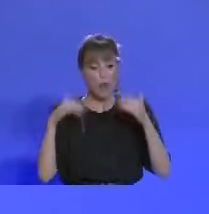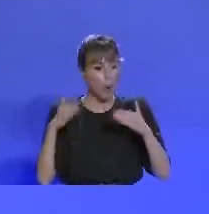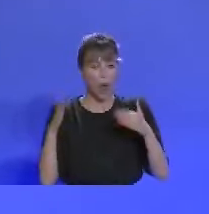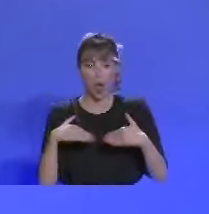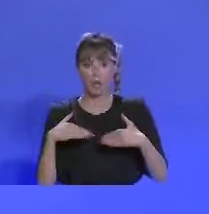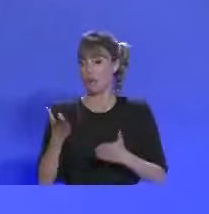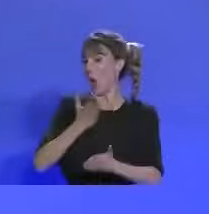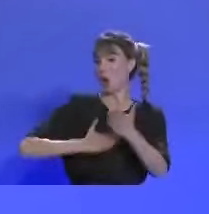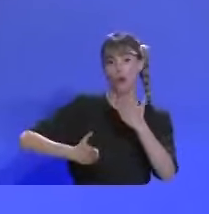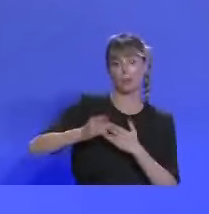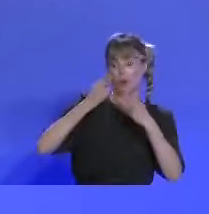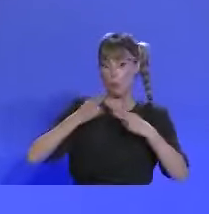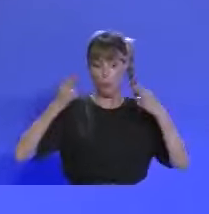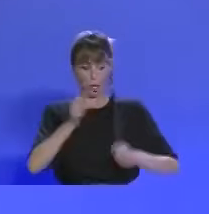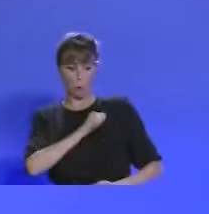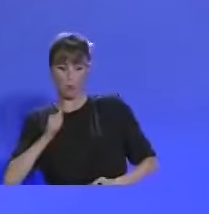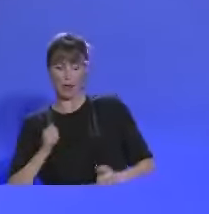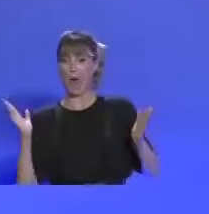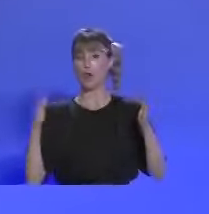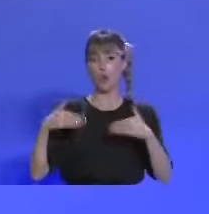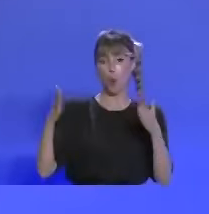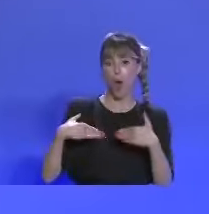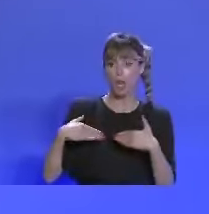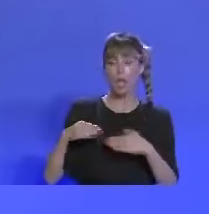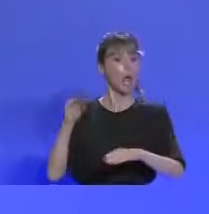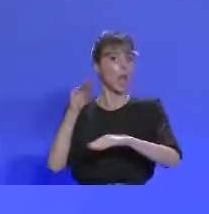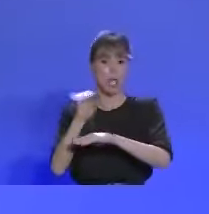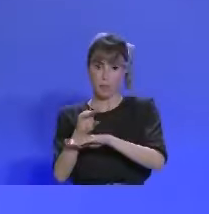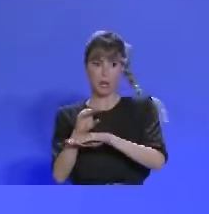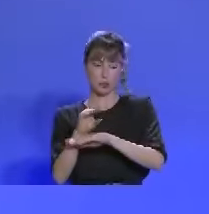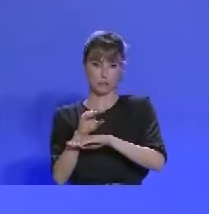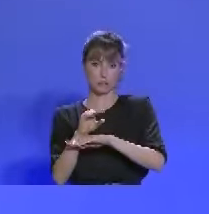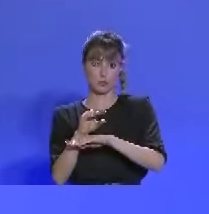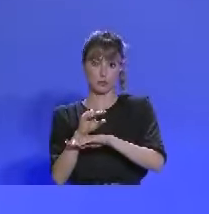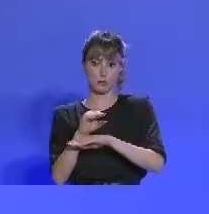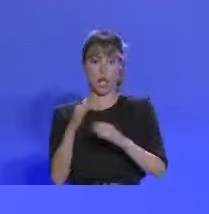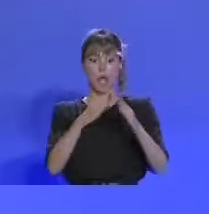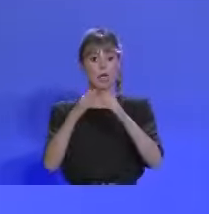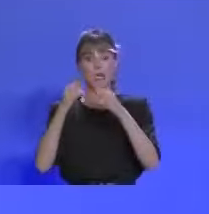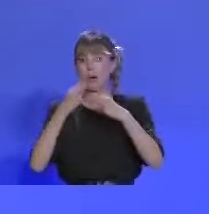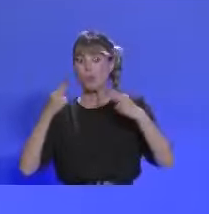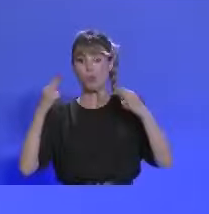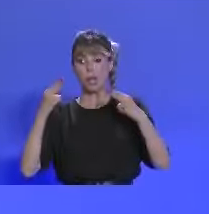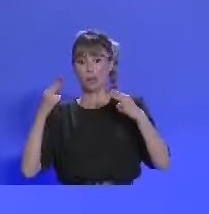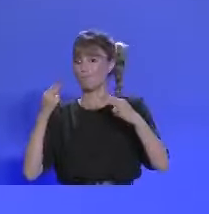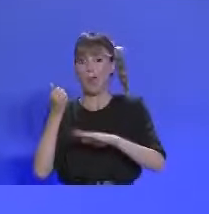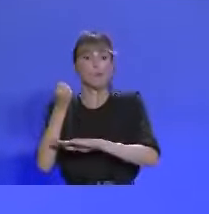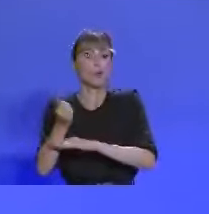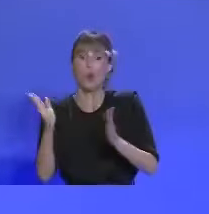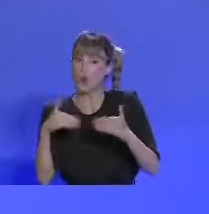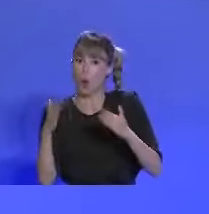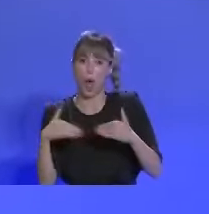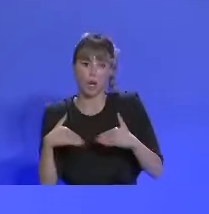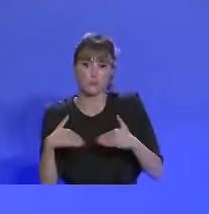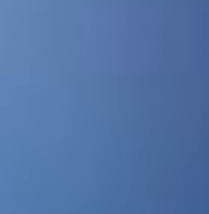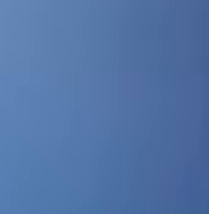a la colaboración público-privada, la renuncia a la inversión y la construcción de vivienda pública. Y sí, en cambio, mucho